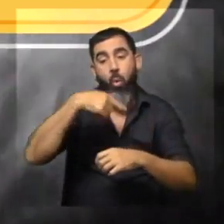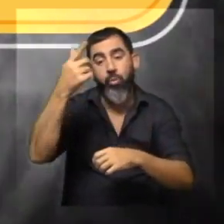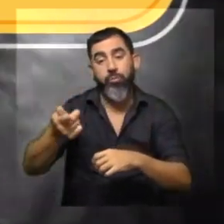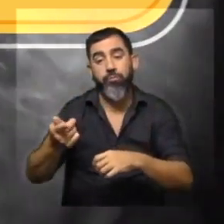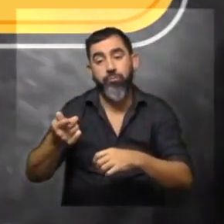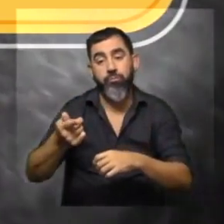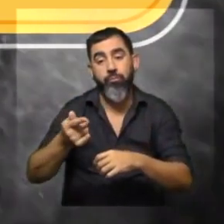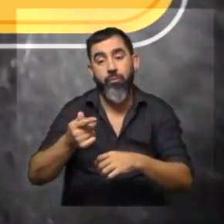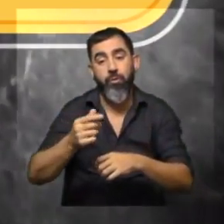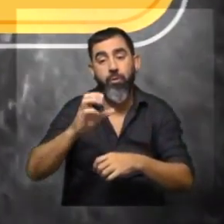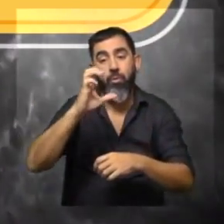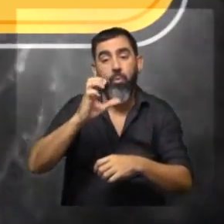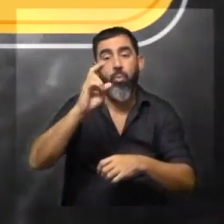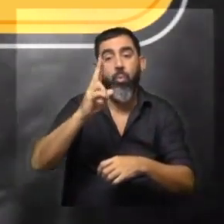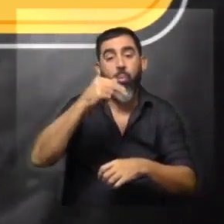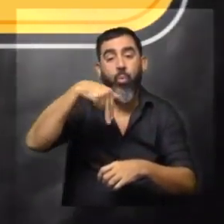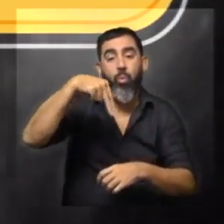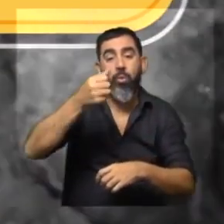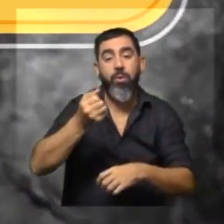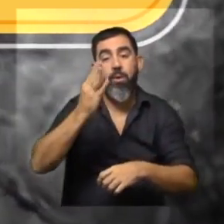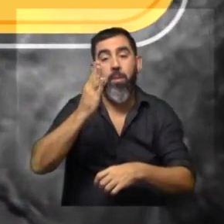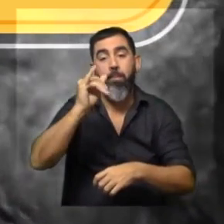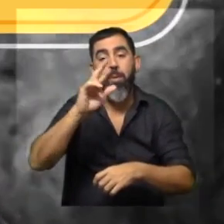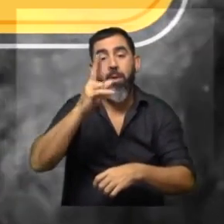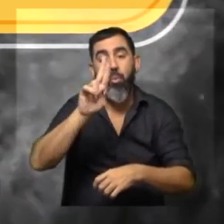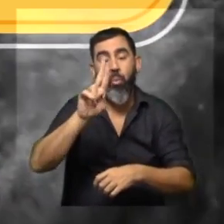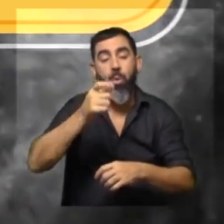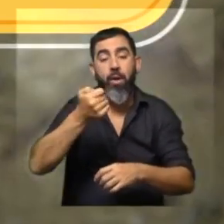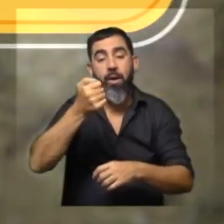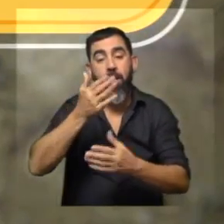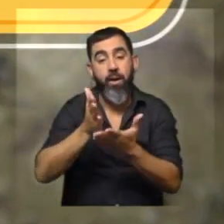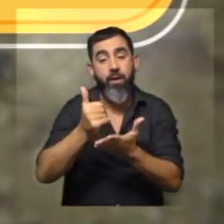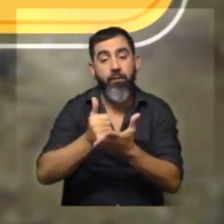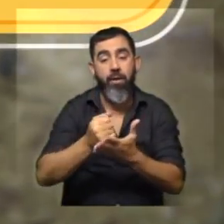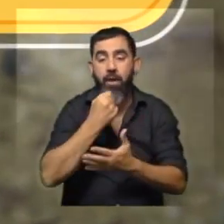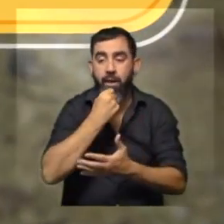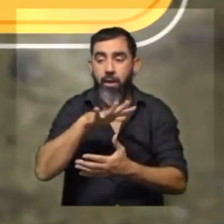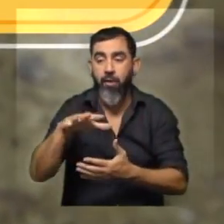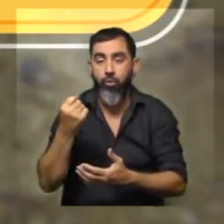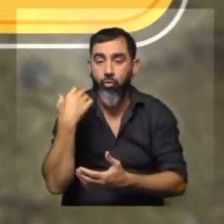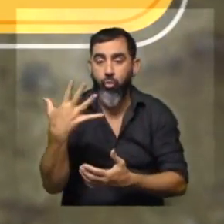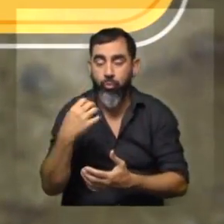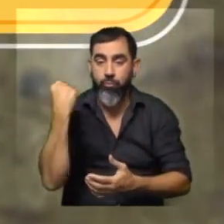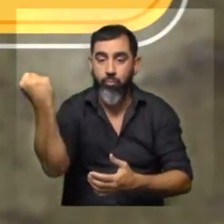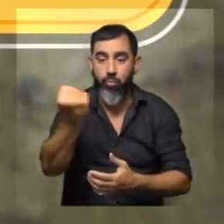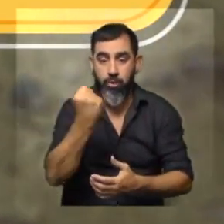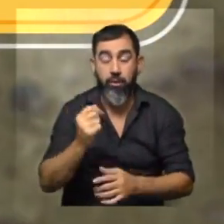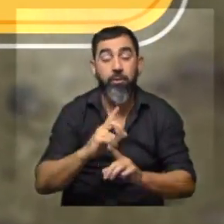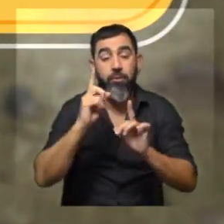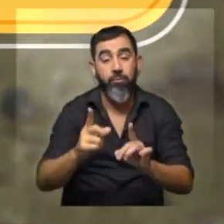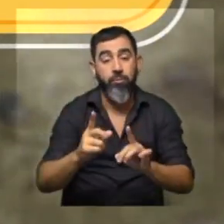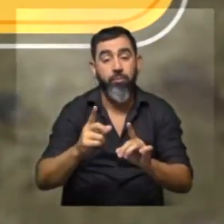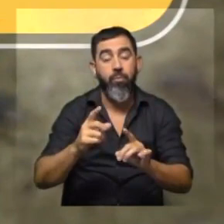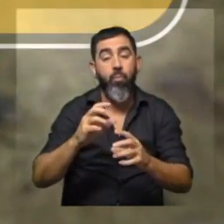la usina Cuñapirú en Rivera, cerca de Minas de Corrales. Ese lugar es un lugar que tiene un valor histórico importantísimo, pero además tiene la